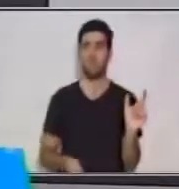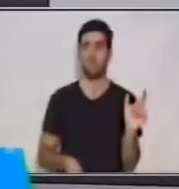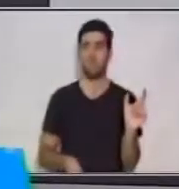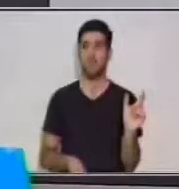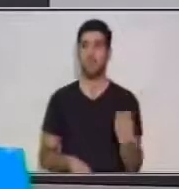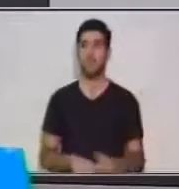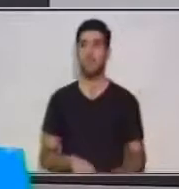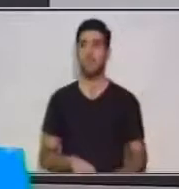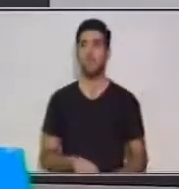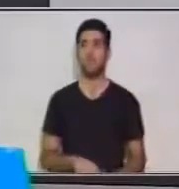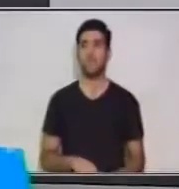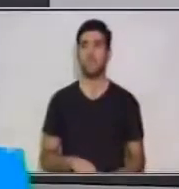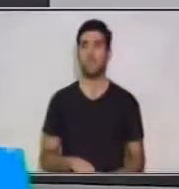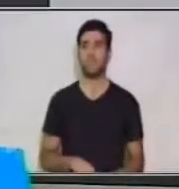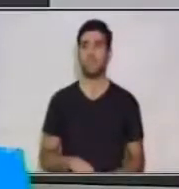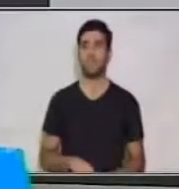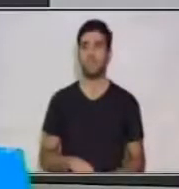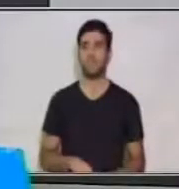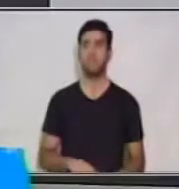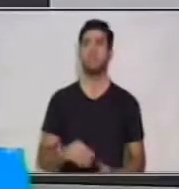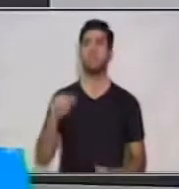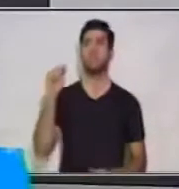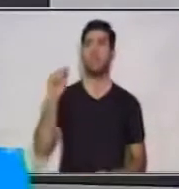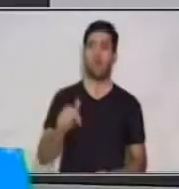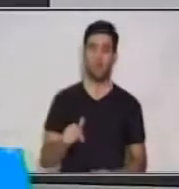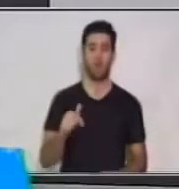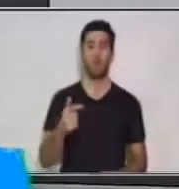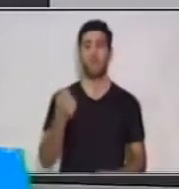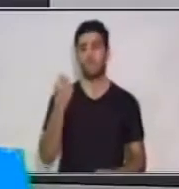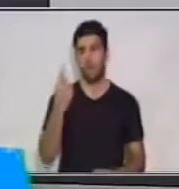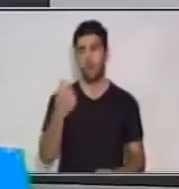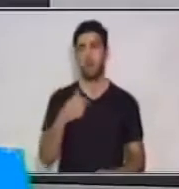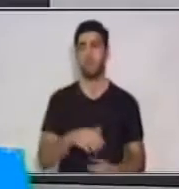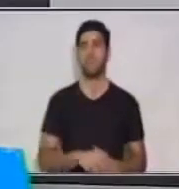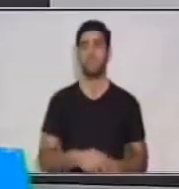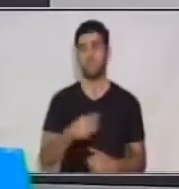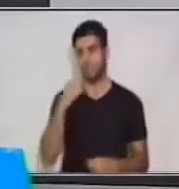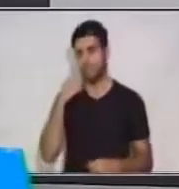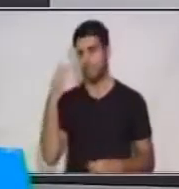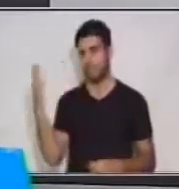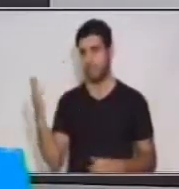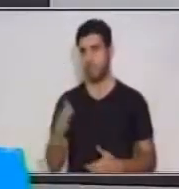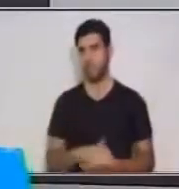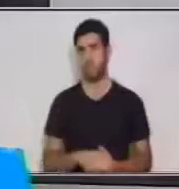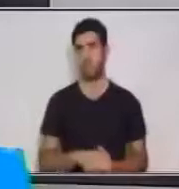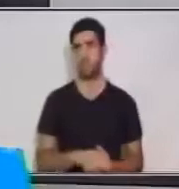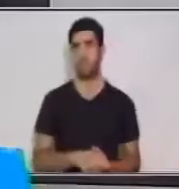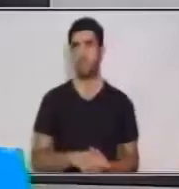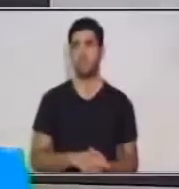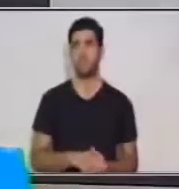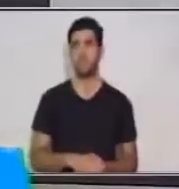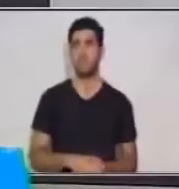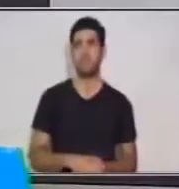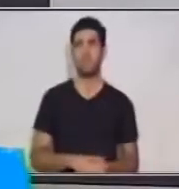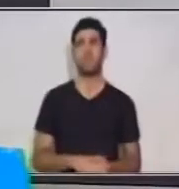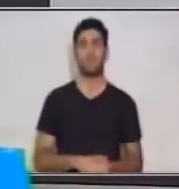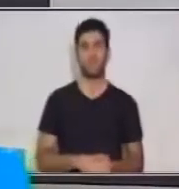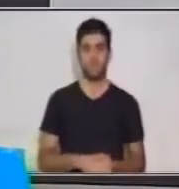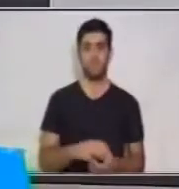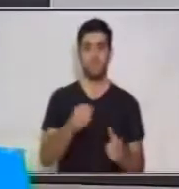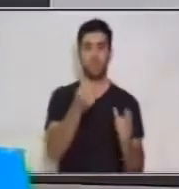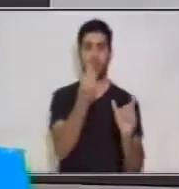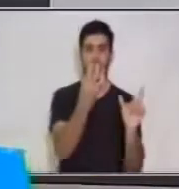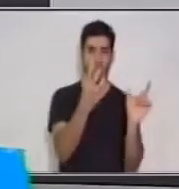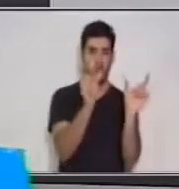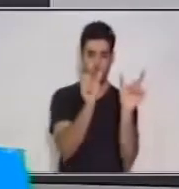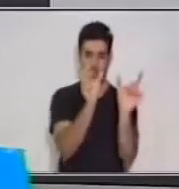ángulo alfa. Ahora, vamos a despejar. Vamos a trasladar los valores numéricos a un lado de la